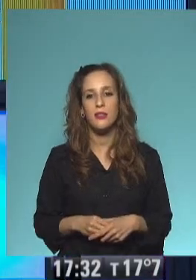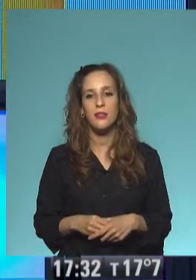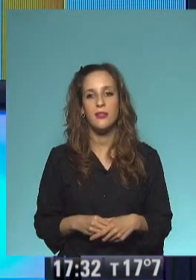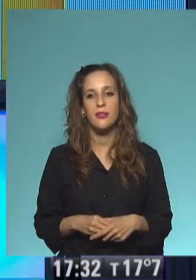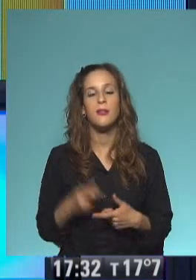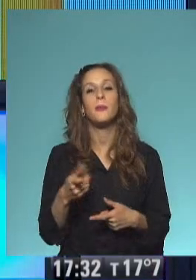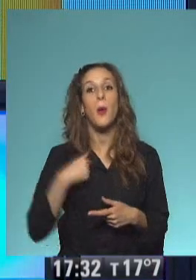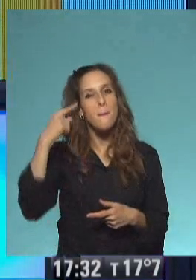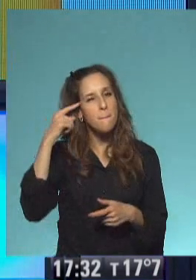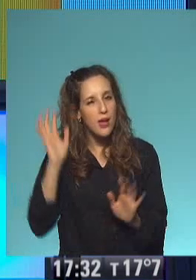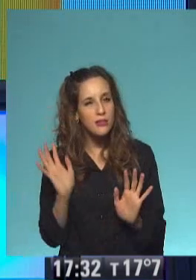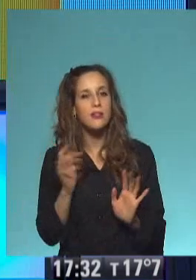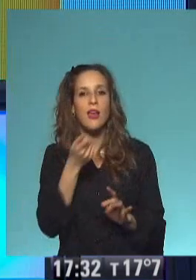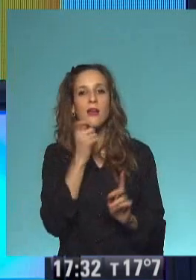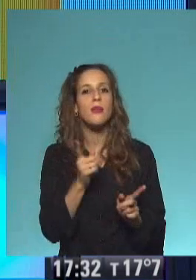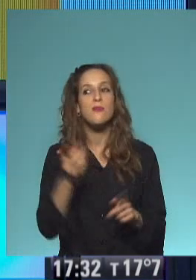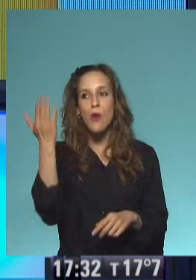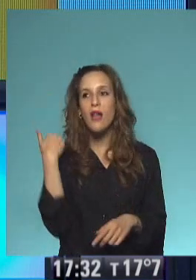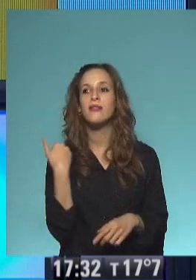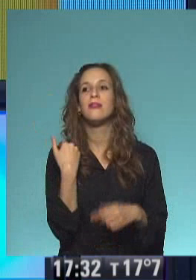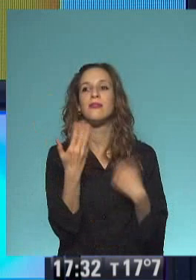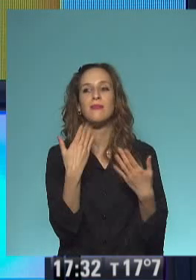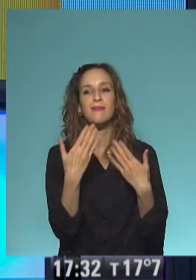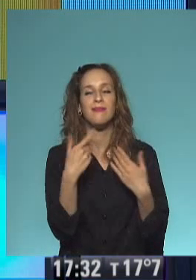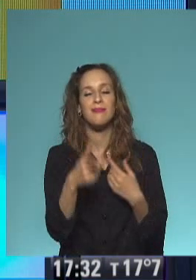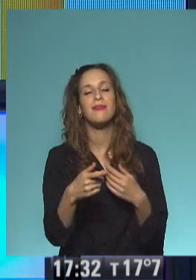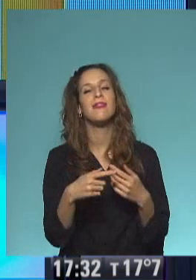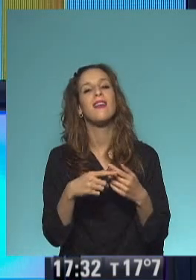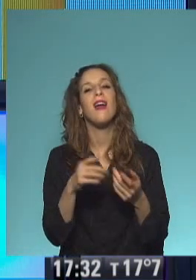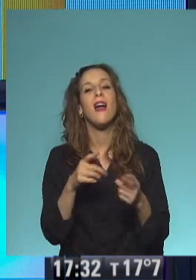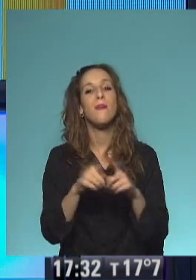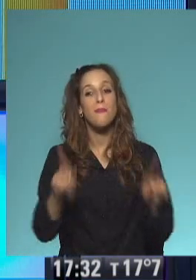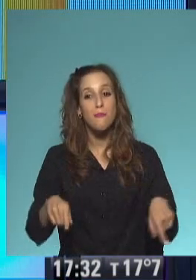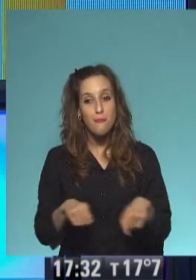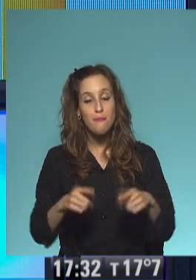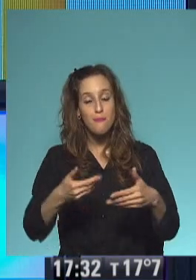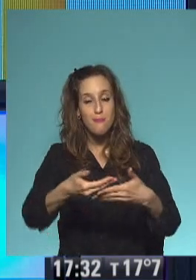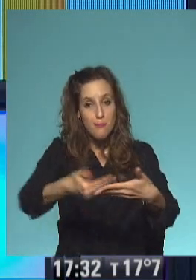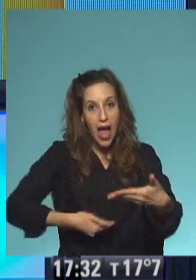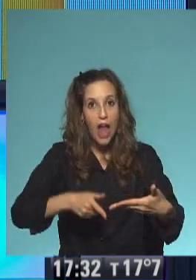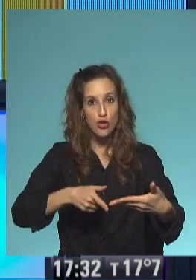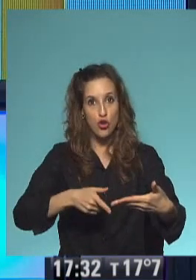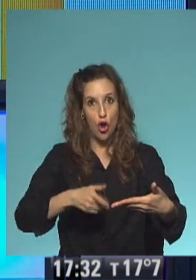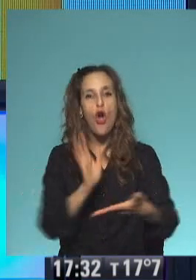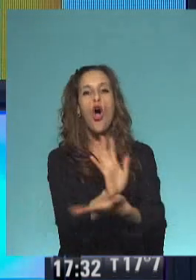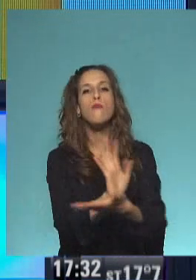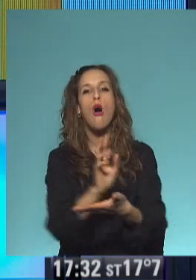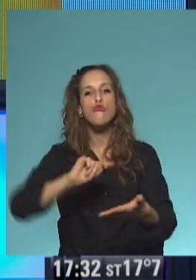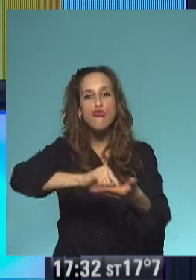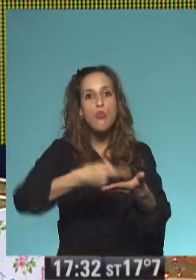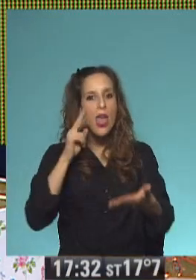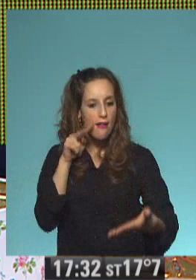pensando, señor, como hablamos de las locuciones y esto, se le dice plano porque es literalmente plano, ¿no? Es como que vemos la ciudad desde